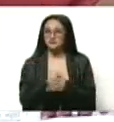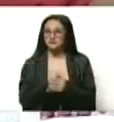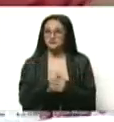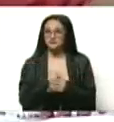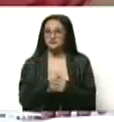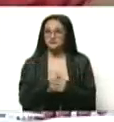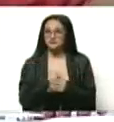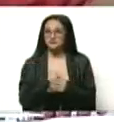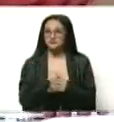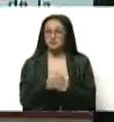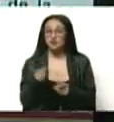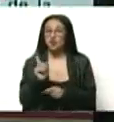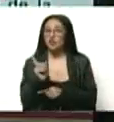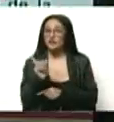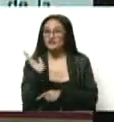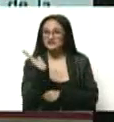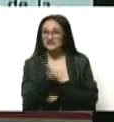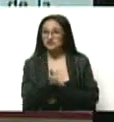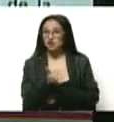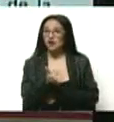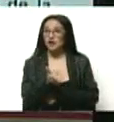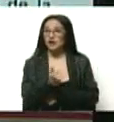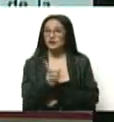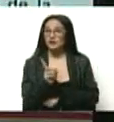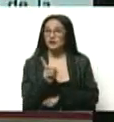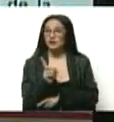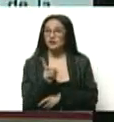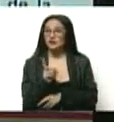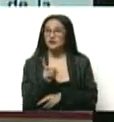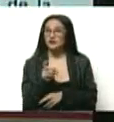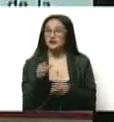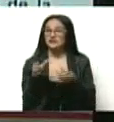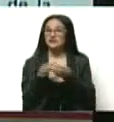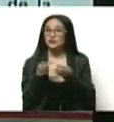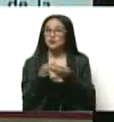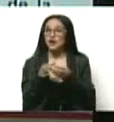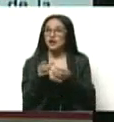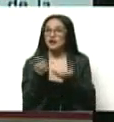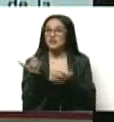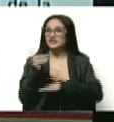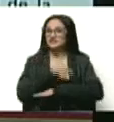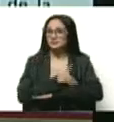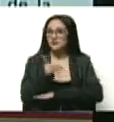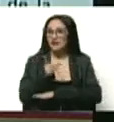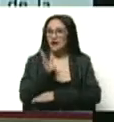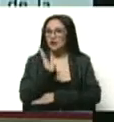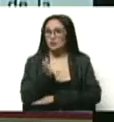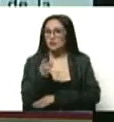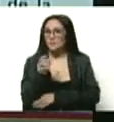No debe estar sancionado la persona por el Tribunal Disciplinario del PSUV, y no hay nadie sancionado en verdad.